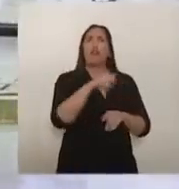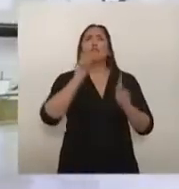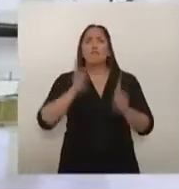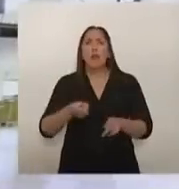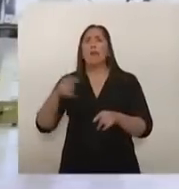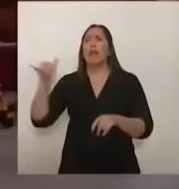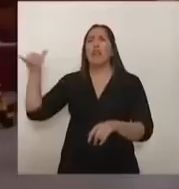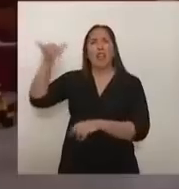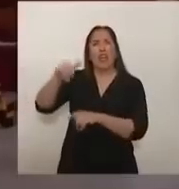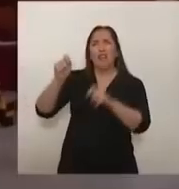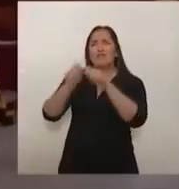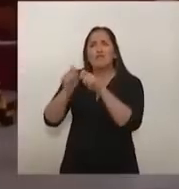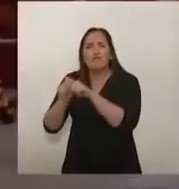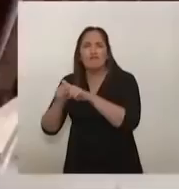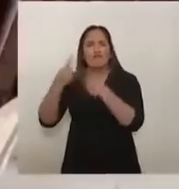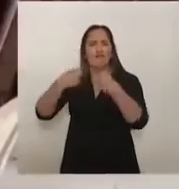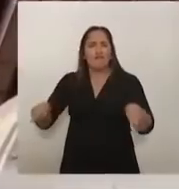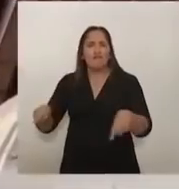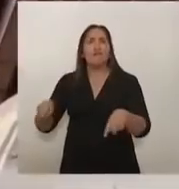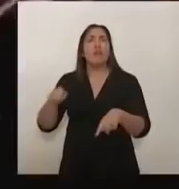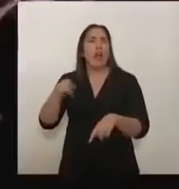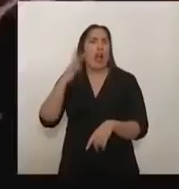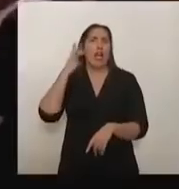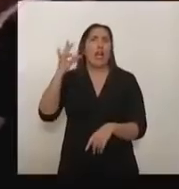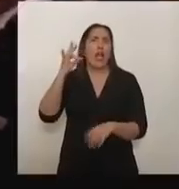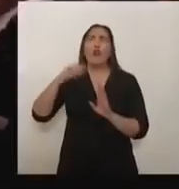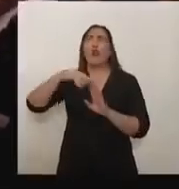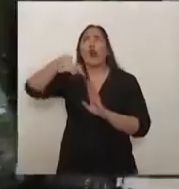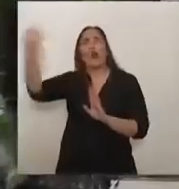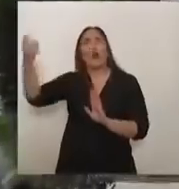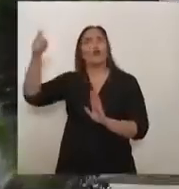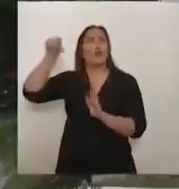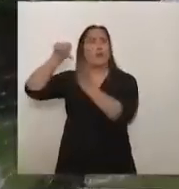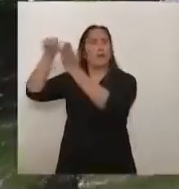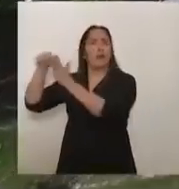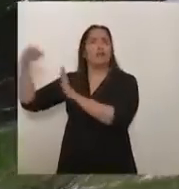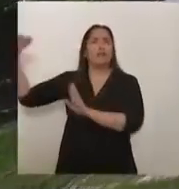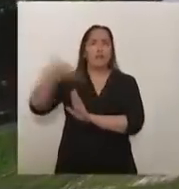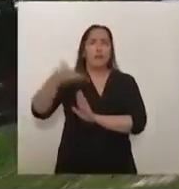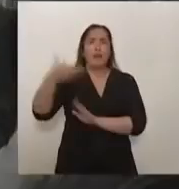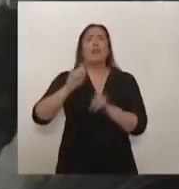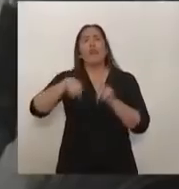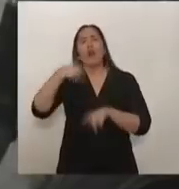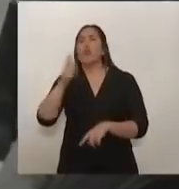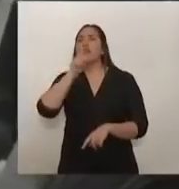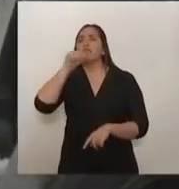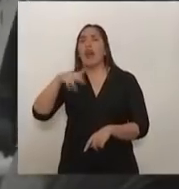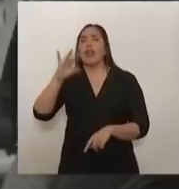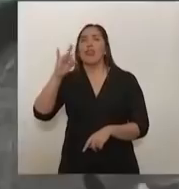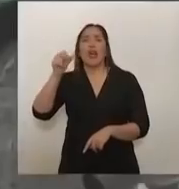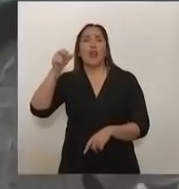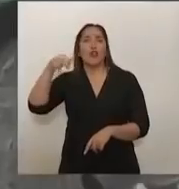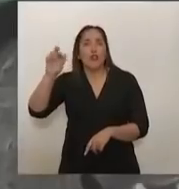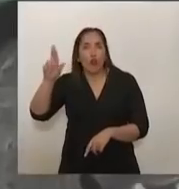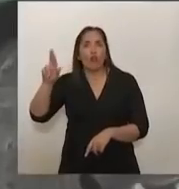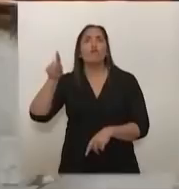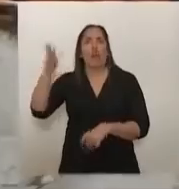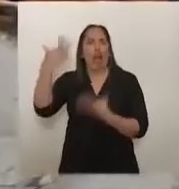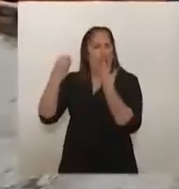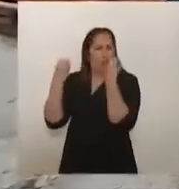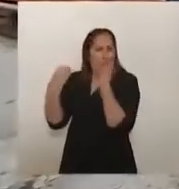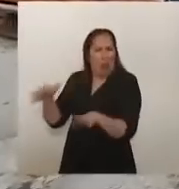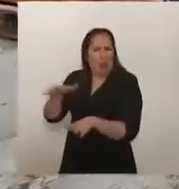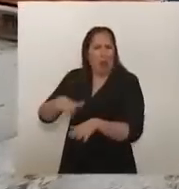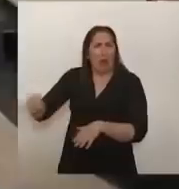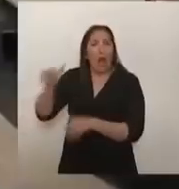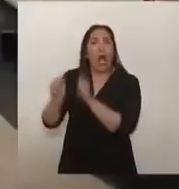aerolíneas comerciales y tiene récord de clientes por fuera del Estado. Tandanor, el astillero, es otro caso que pasó del abandono a